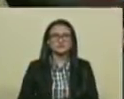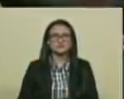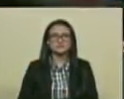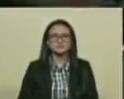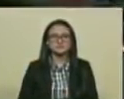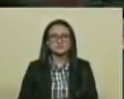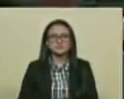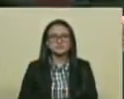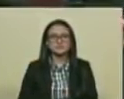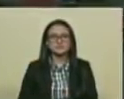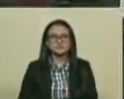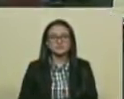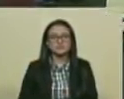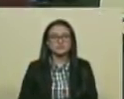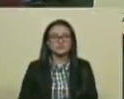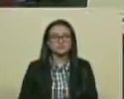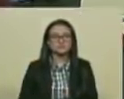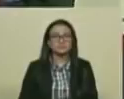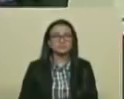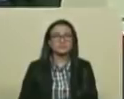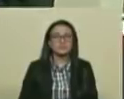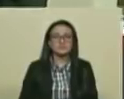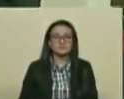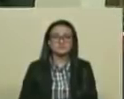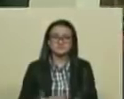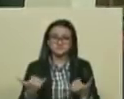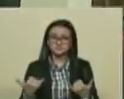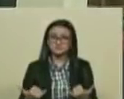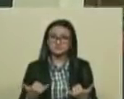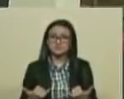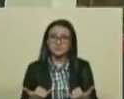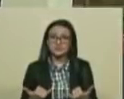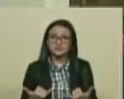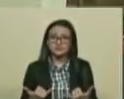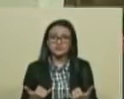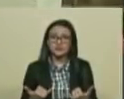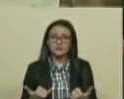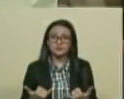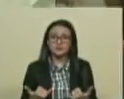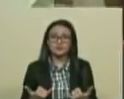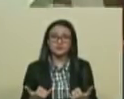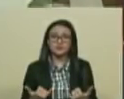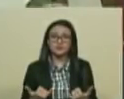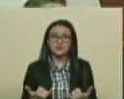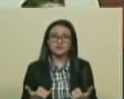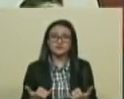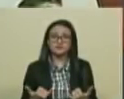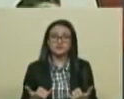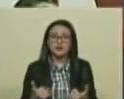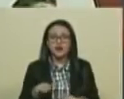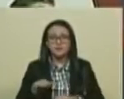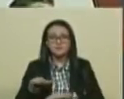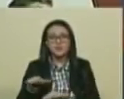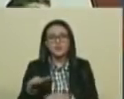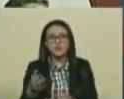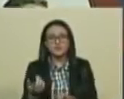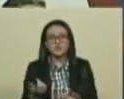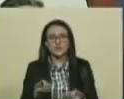yo diría, en un grado superlativo y mayor, lo favorecía que al